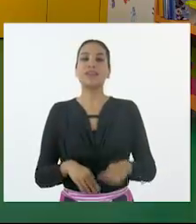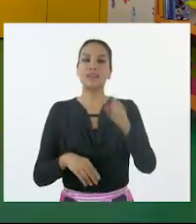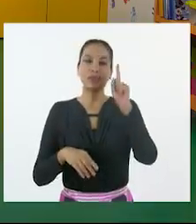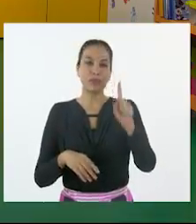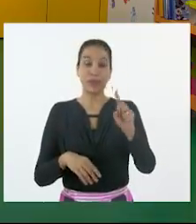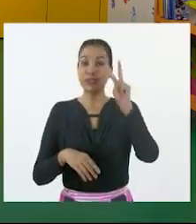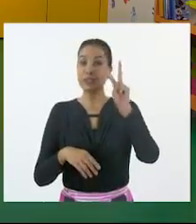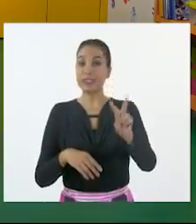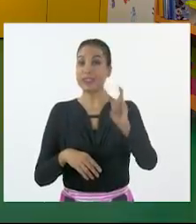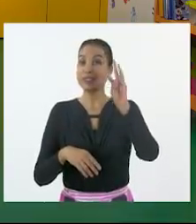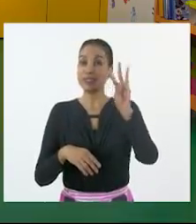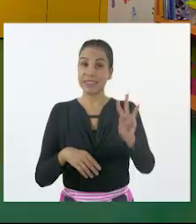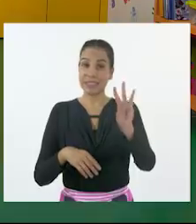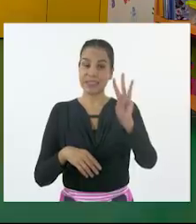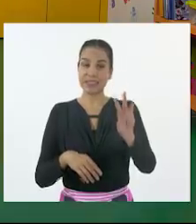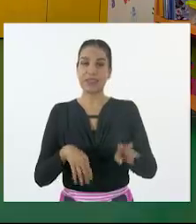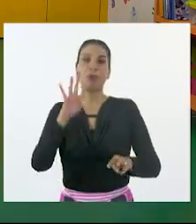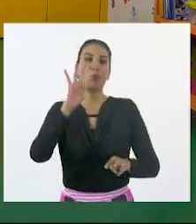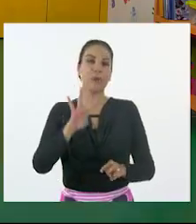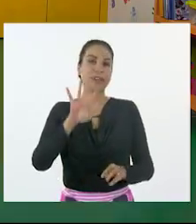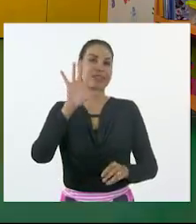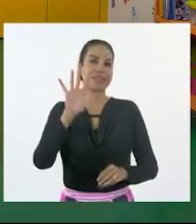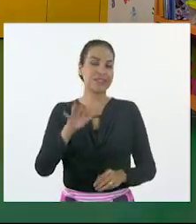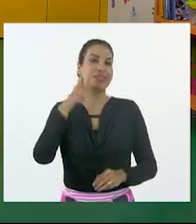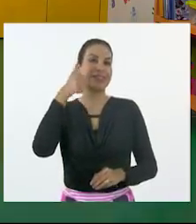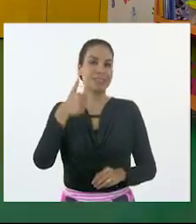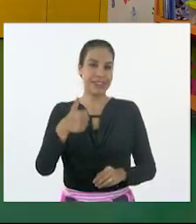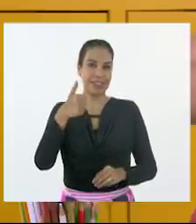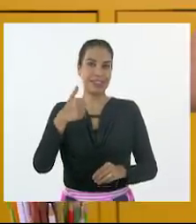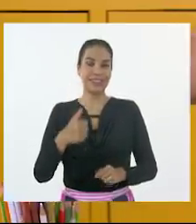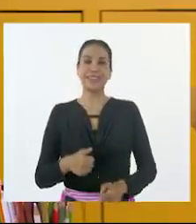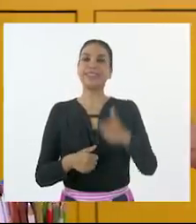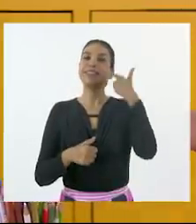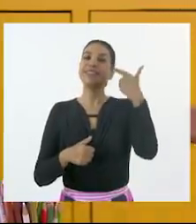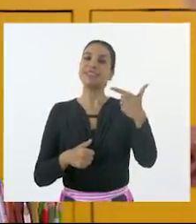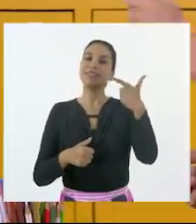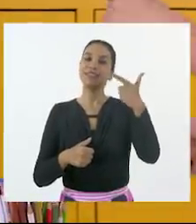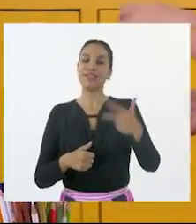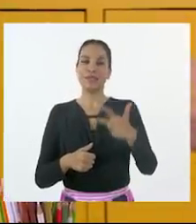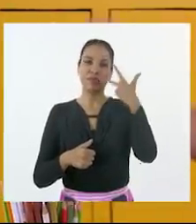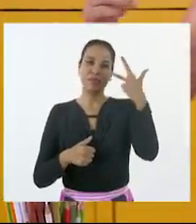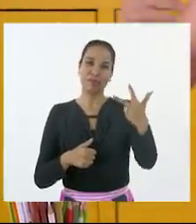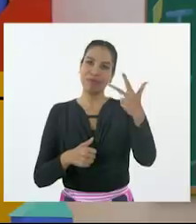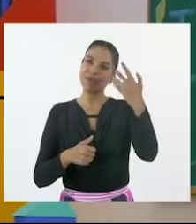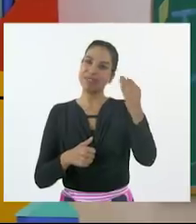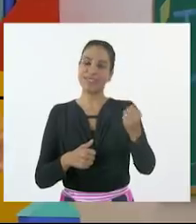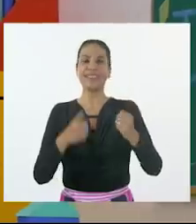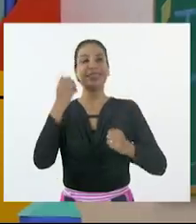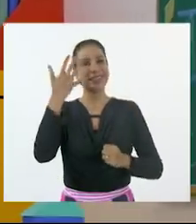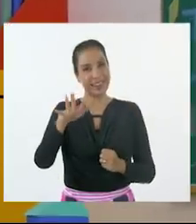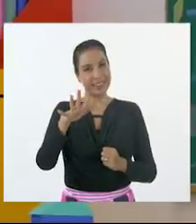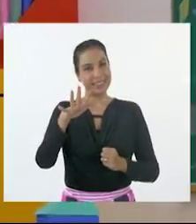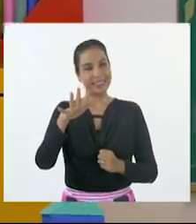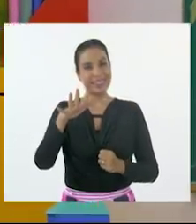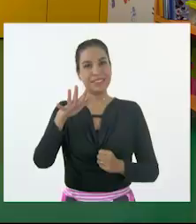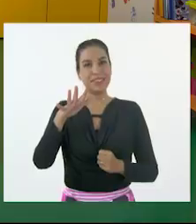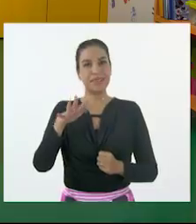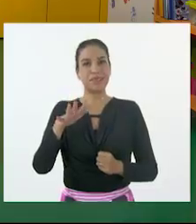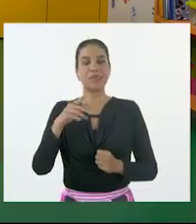Uno, dos y tres, cuatro, cinco, seis, siete, ocho, nueve y